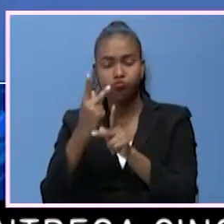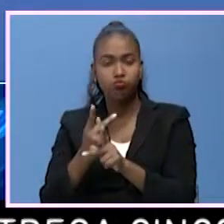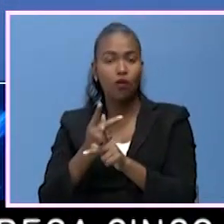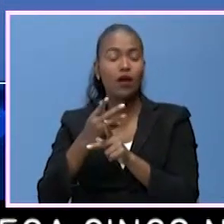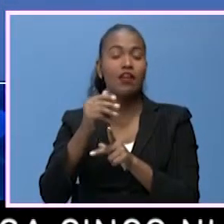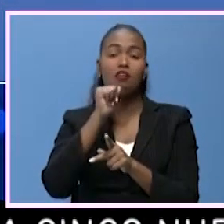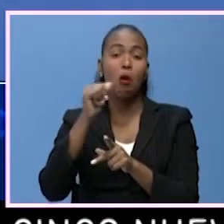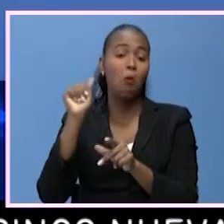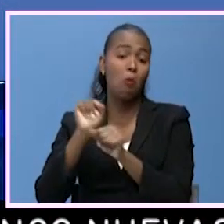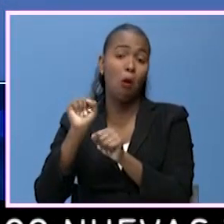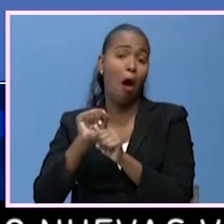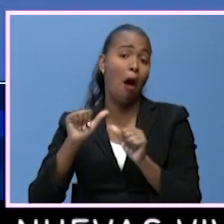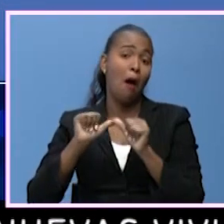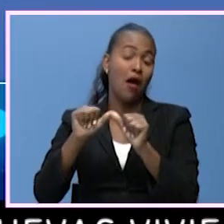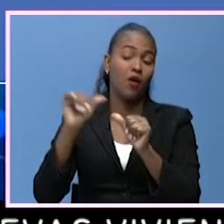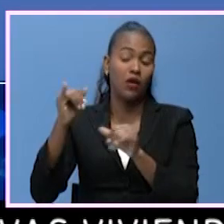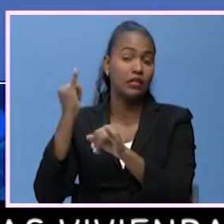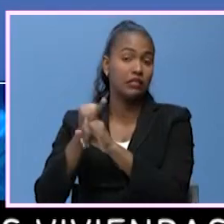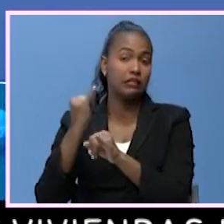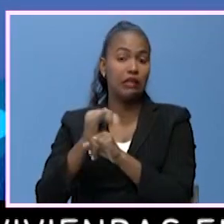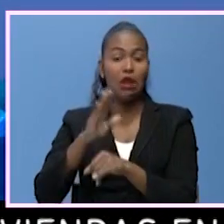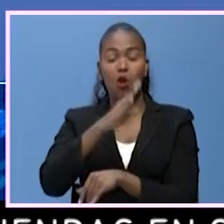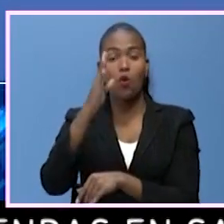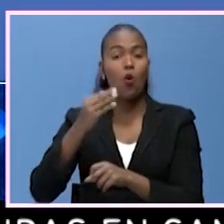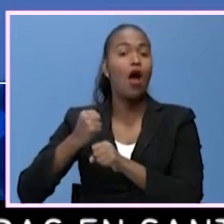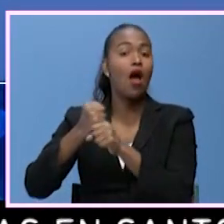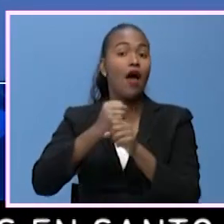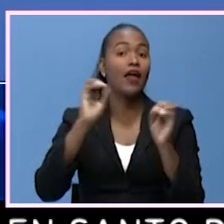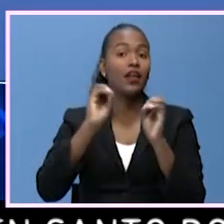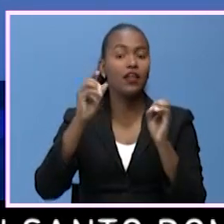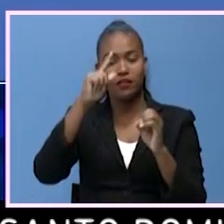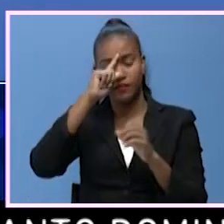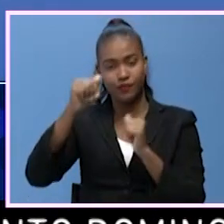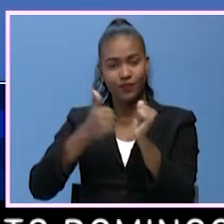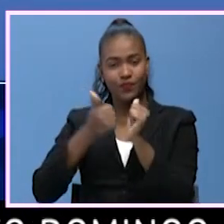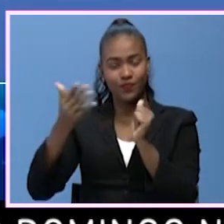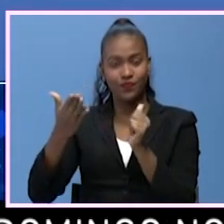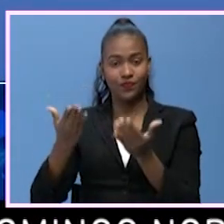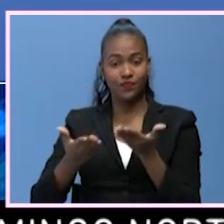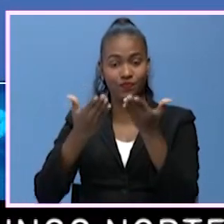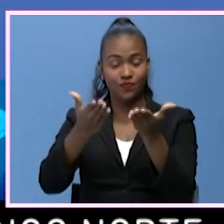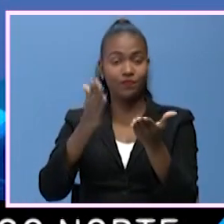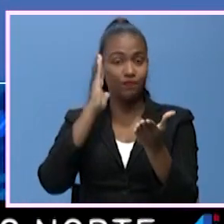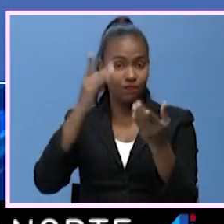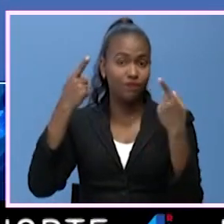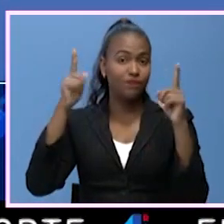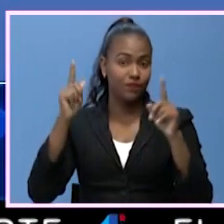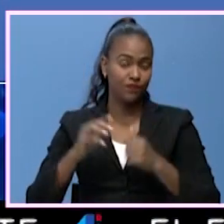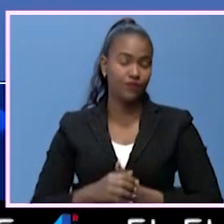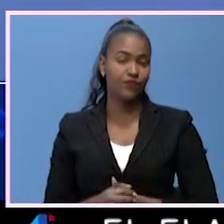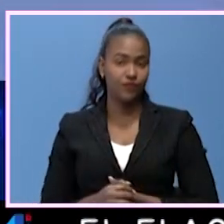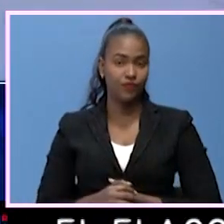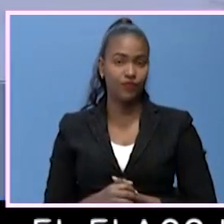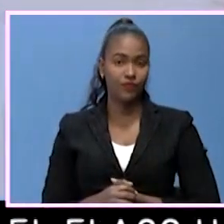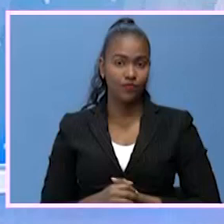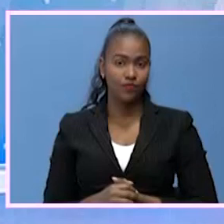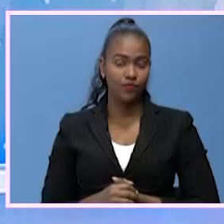no son empleados fijos y que la institución nunca les había protegido mediante su correspondiente seguro médico.